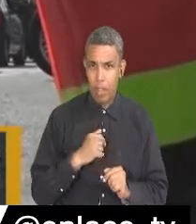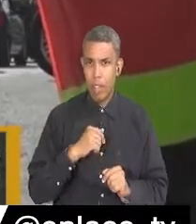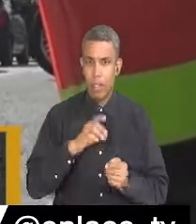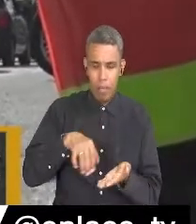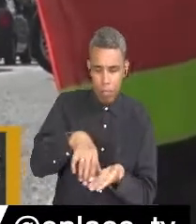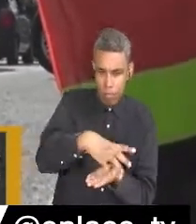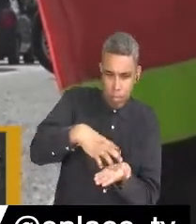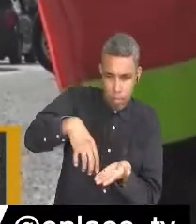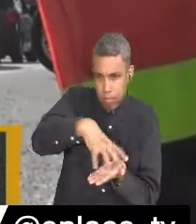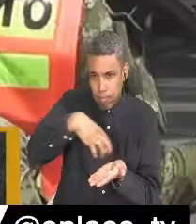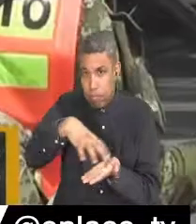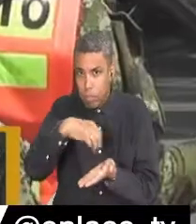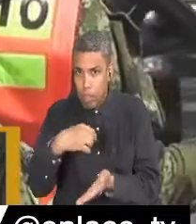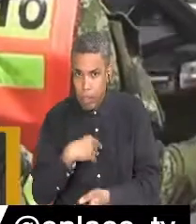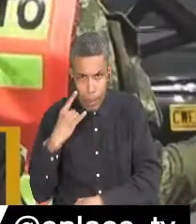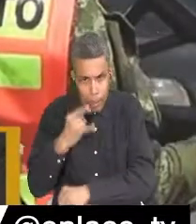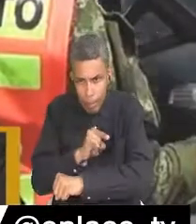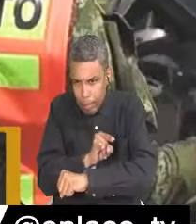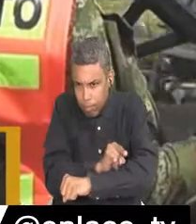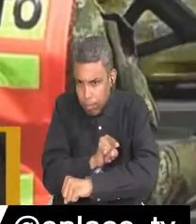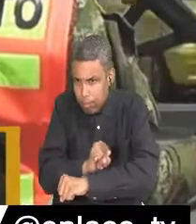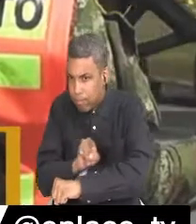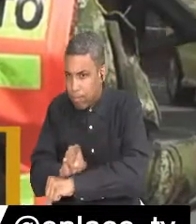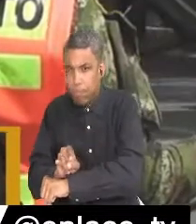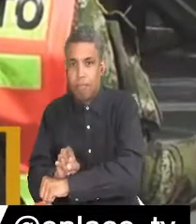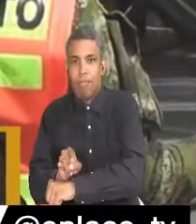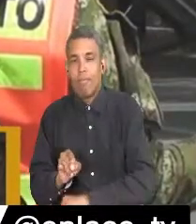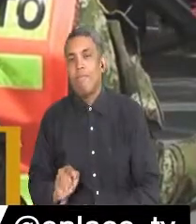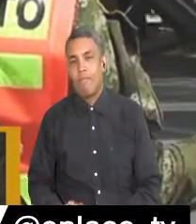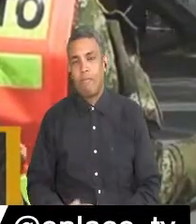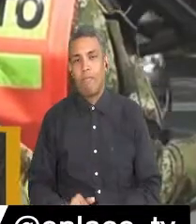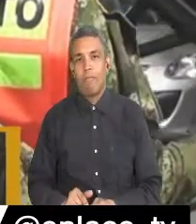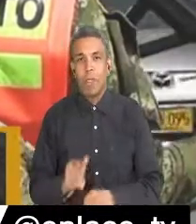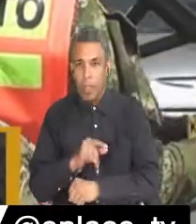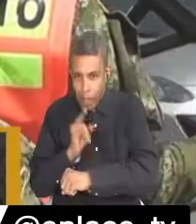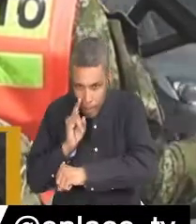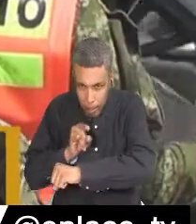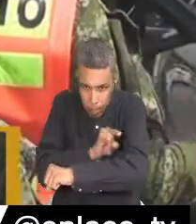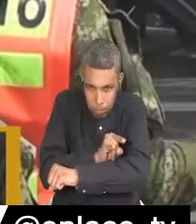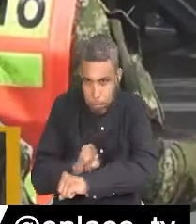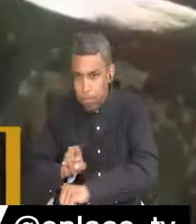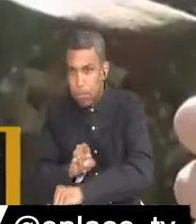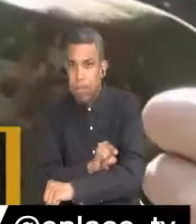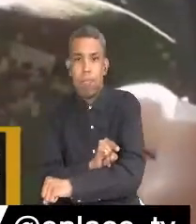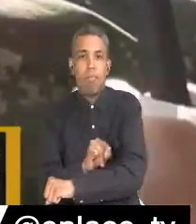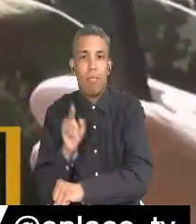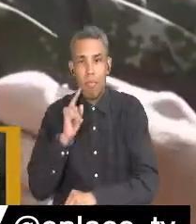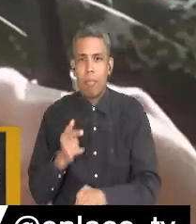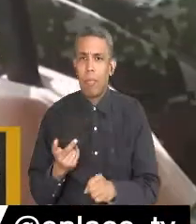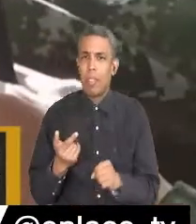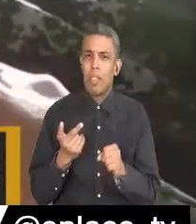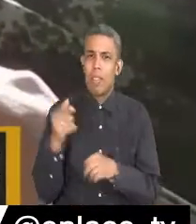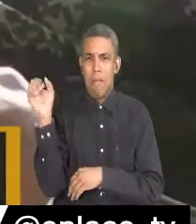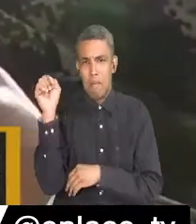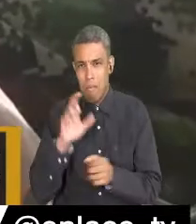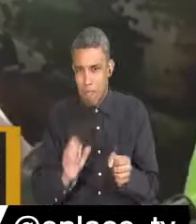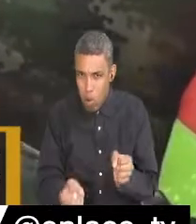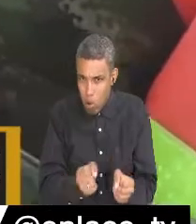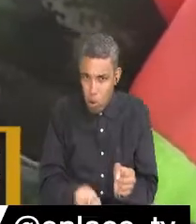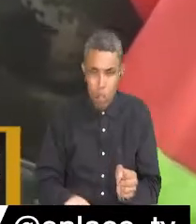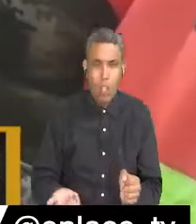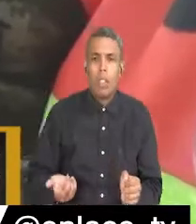Santander, cuyo propósito es el de garantizar la seguridad a todos nuestros viajeros que pasen o transiten por la